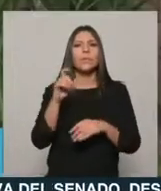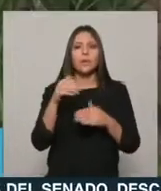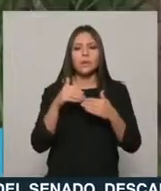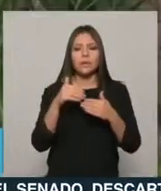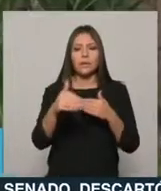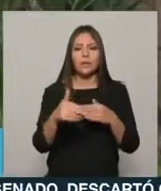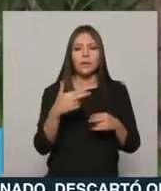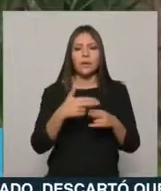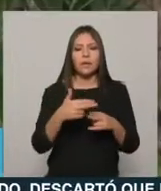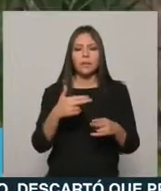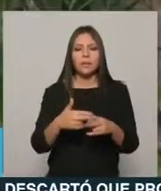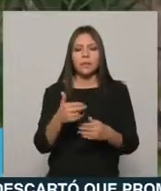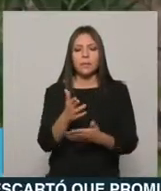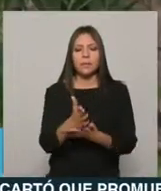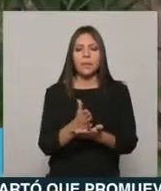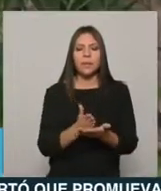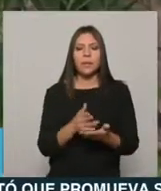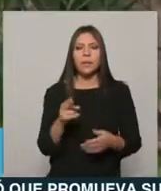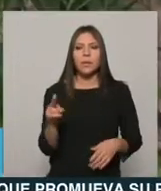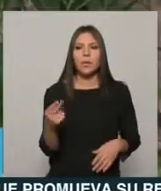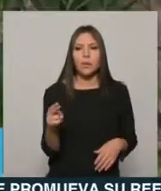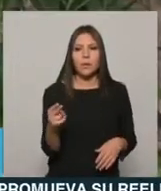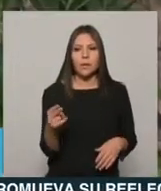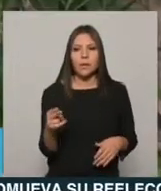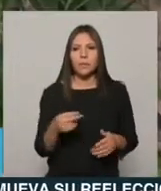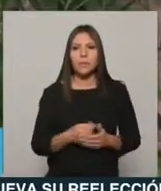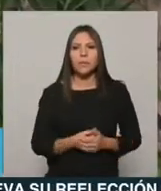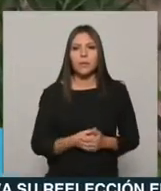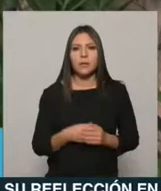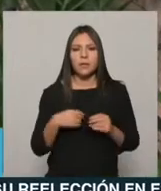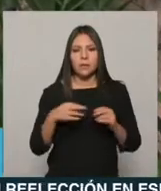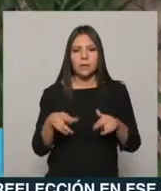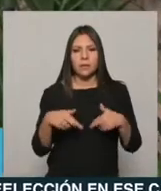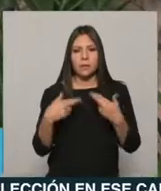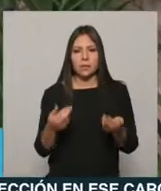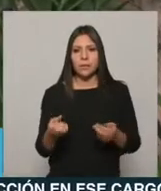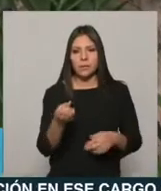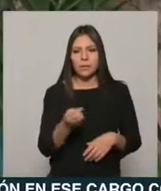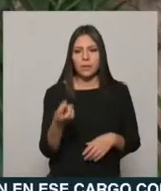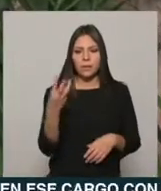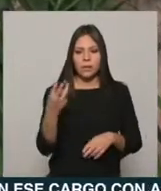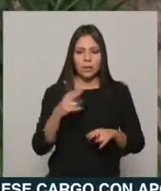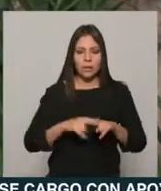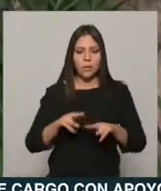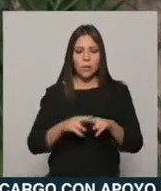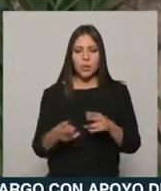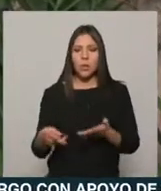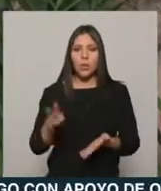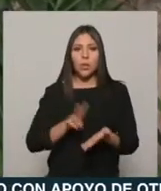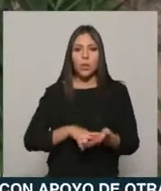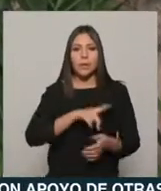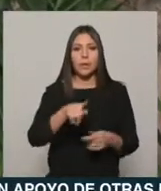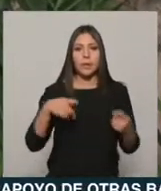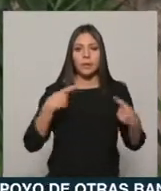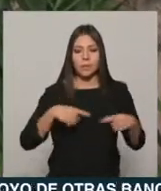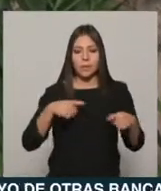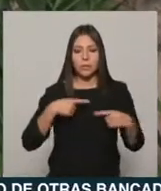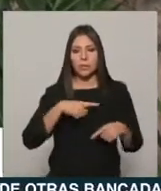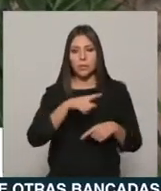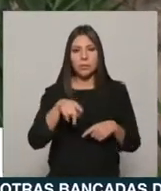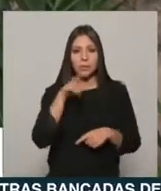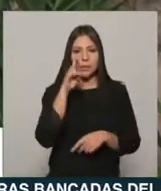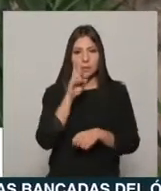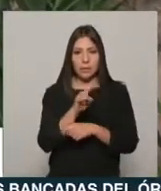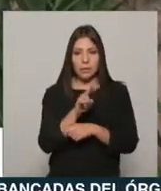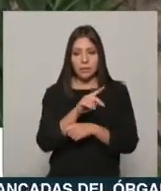de noviembre. Okay. Te dejo pases dobles, tres pases dobles para tu audiencia. ¿Con qué cámara estoy con esta? 3 pases